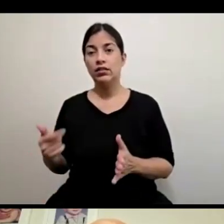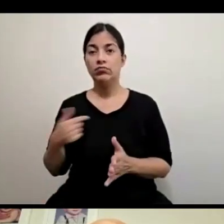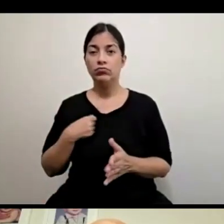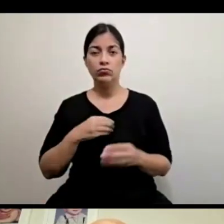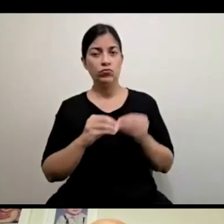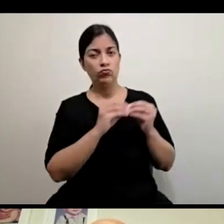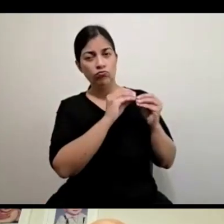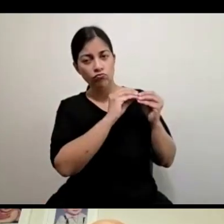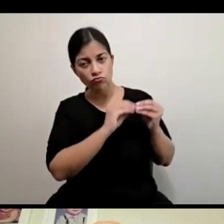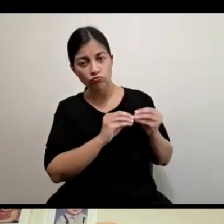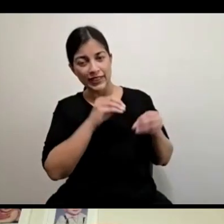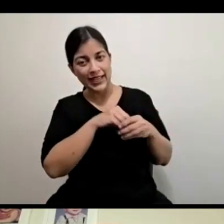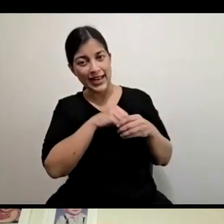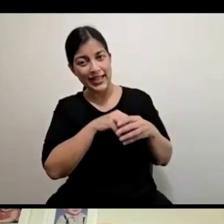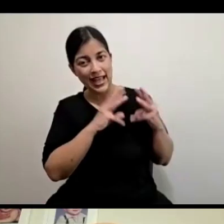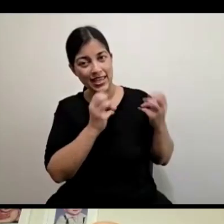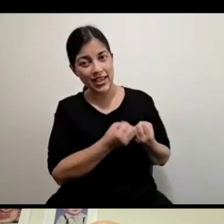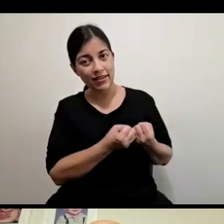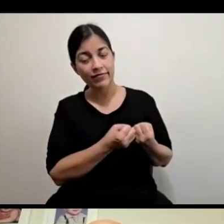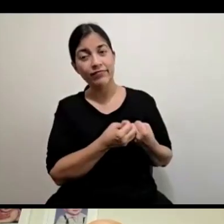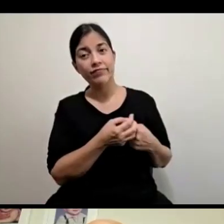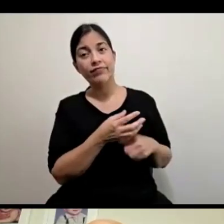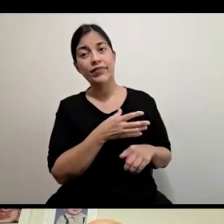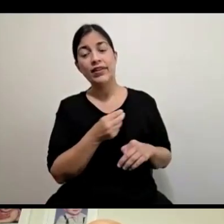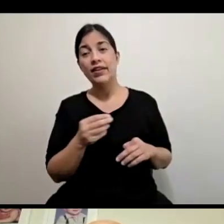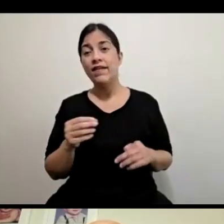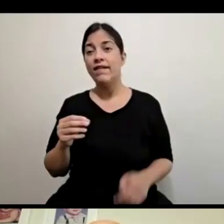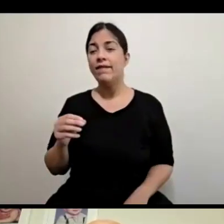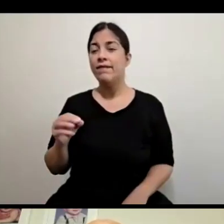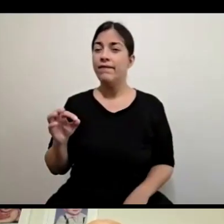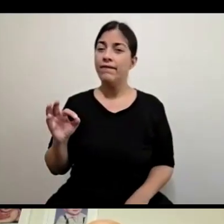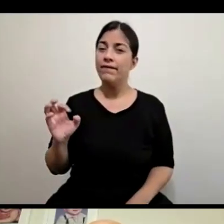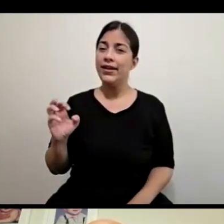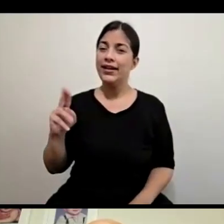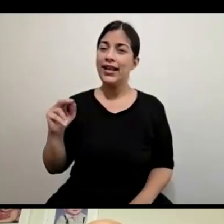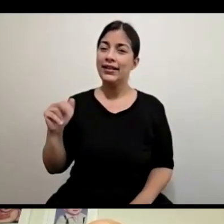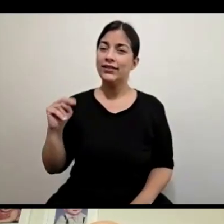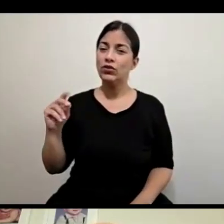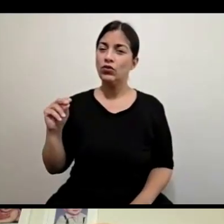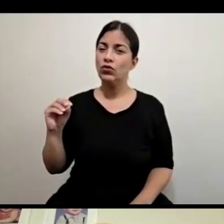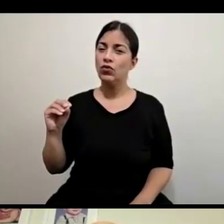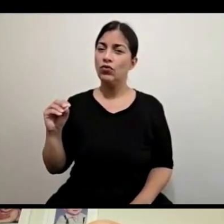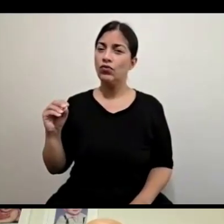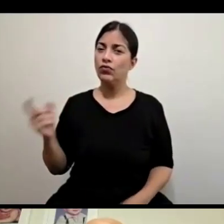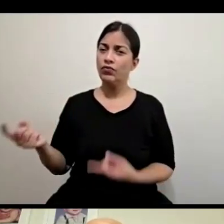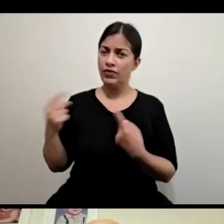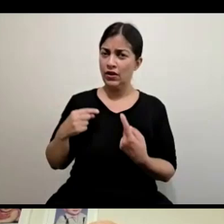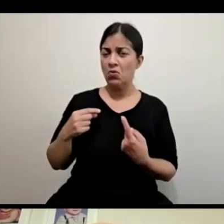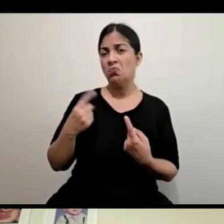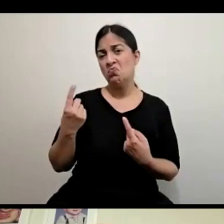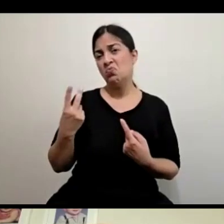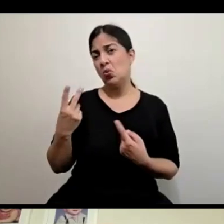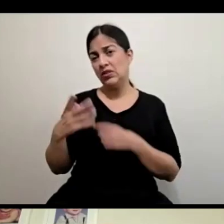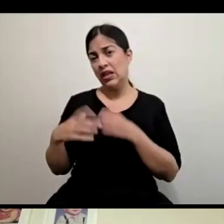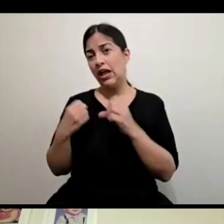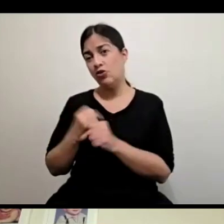construyendo en el taller, y Fernando Rivero vino y estuvo 1 o 2 años de diseñador. Okay.